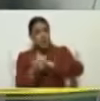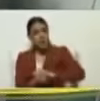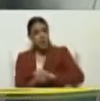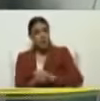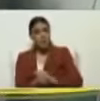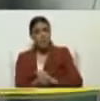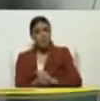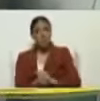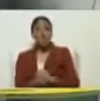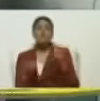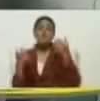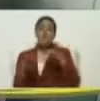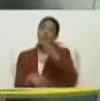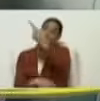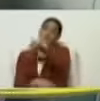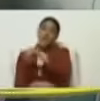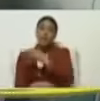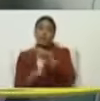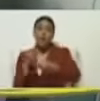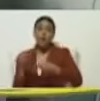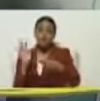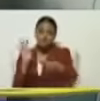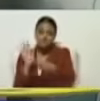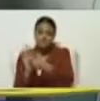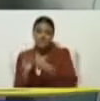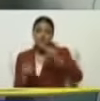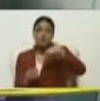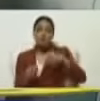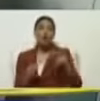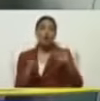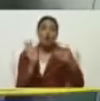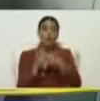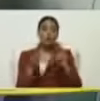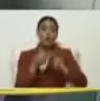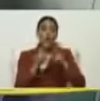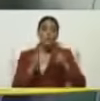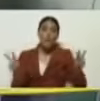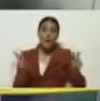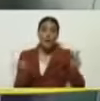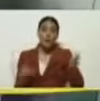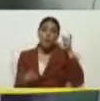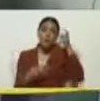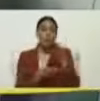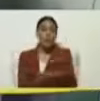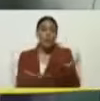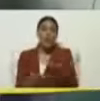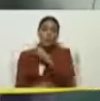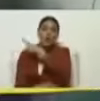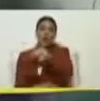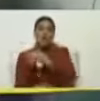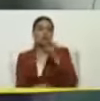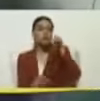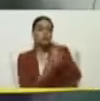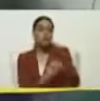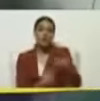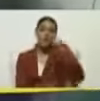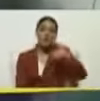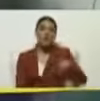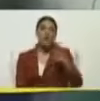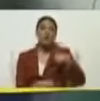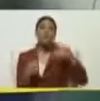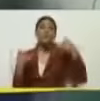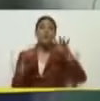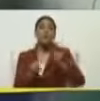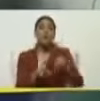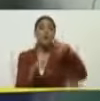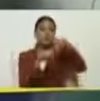los enemigos y enemigas de la paz y del pueblo hubieran logrado su objetivo y Venezuela fuera una colonia ya.